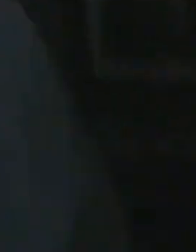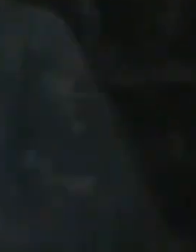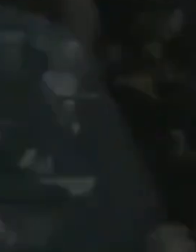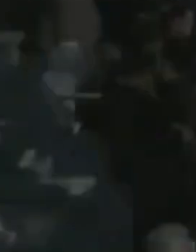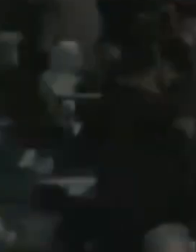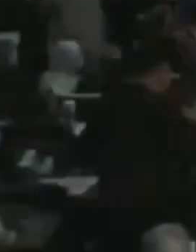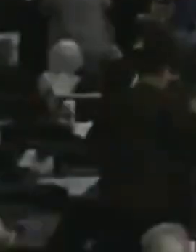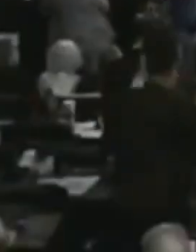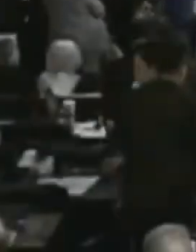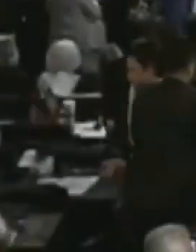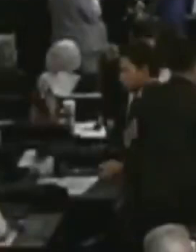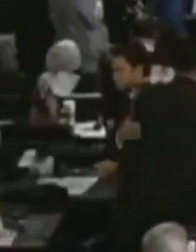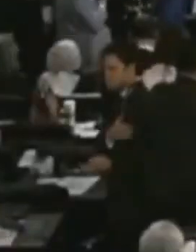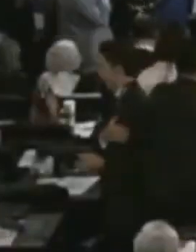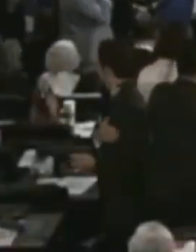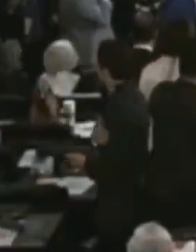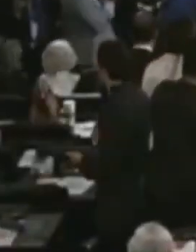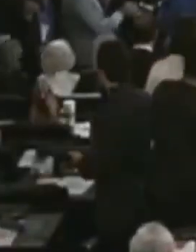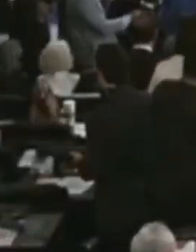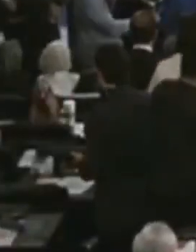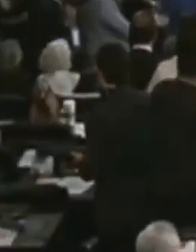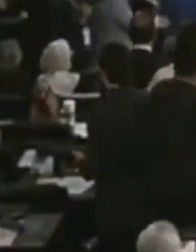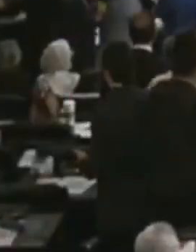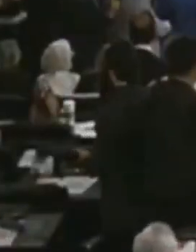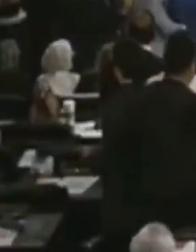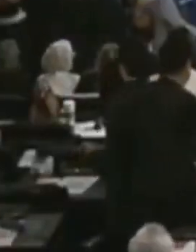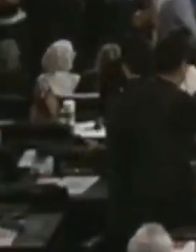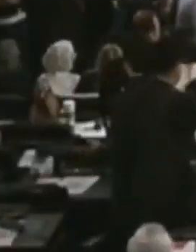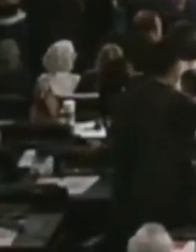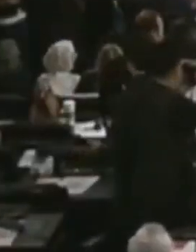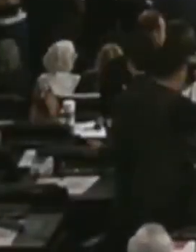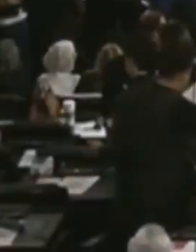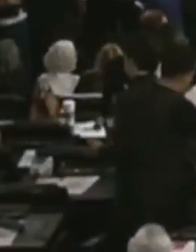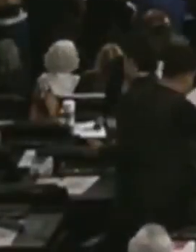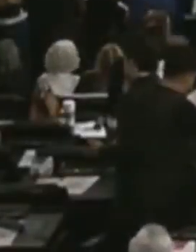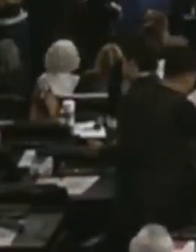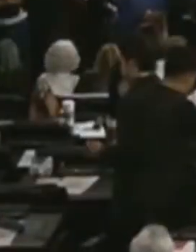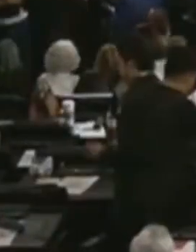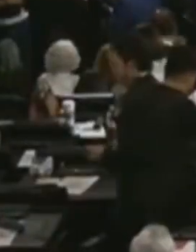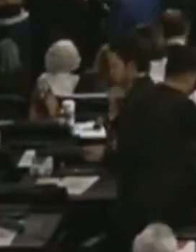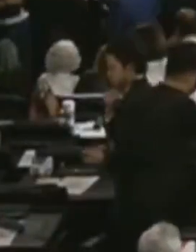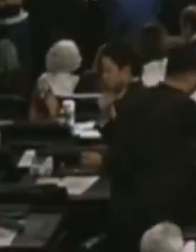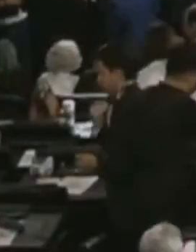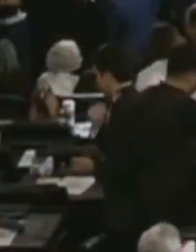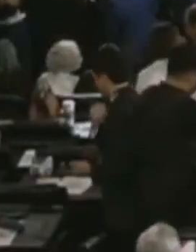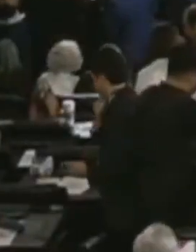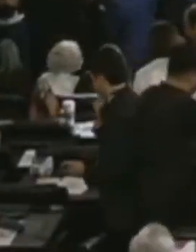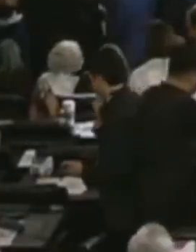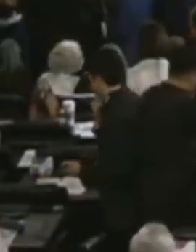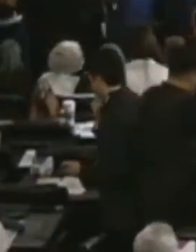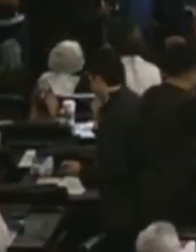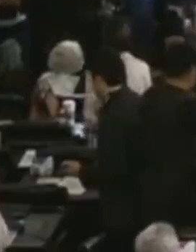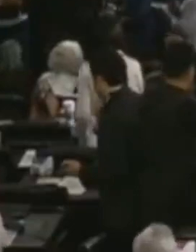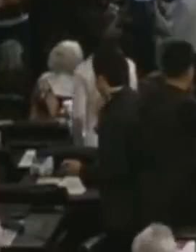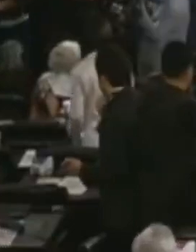mexicanas y mexicanos destacados. Se reanuda la sesión. La sesión solemne.